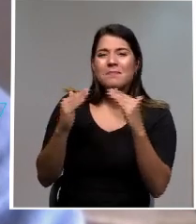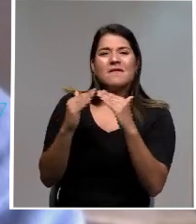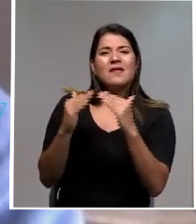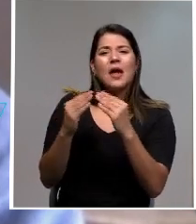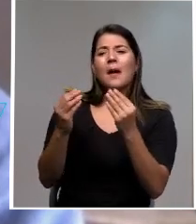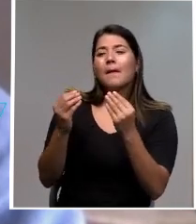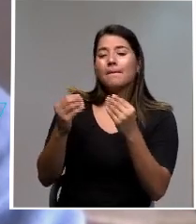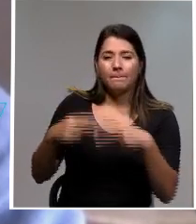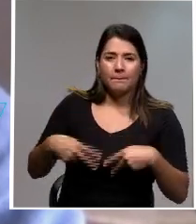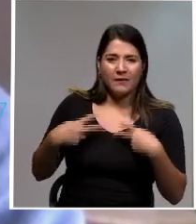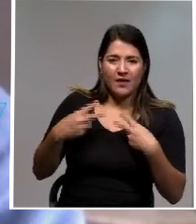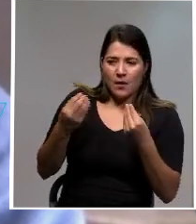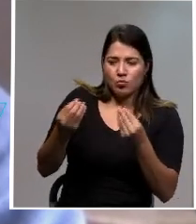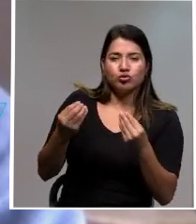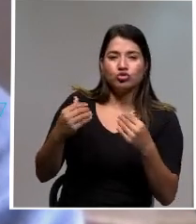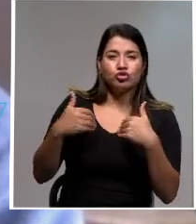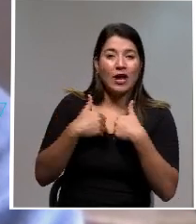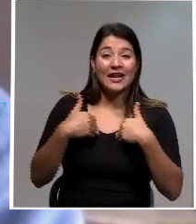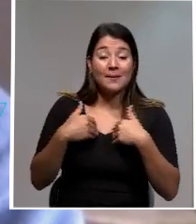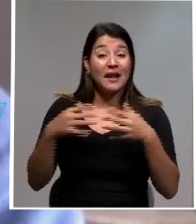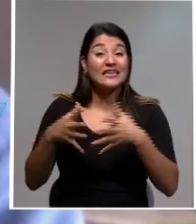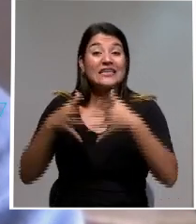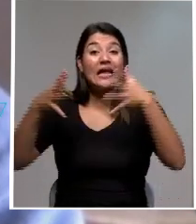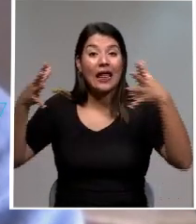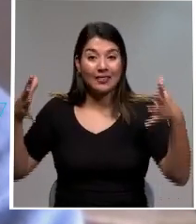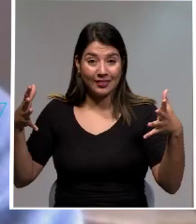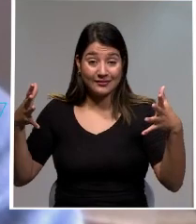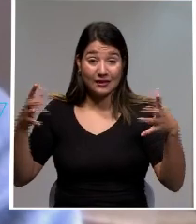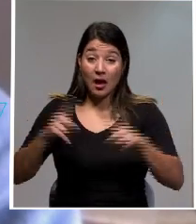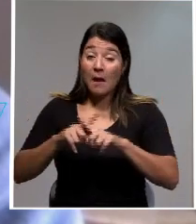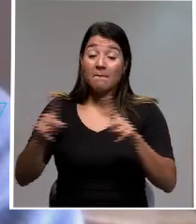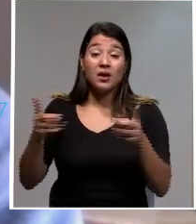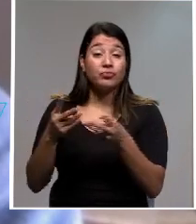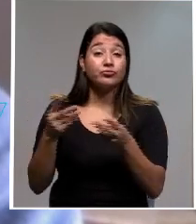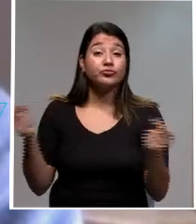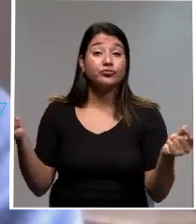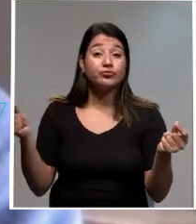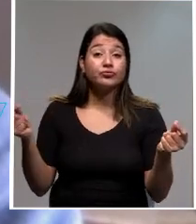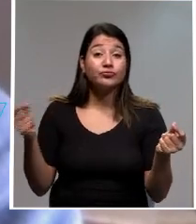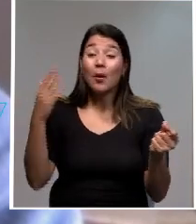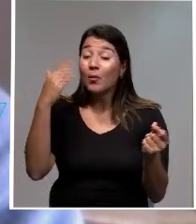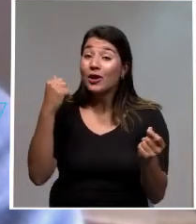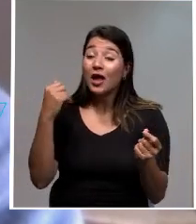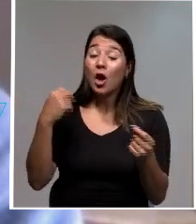grandes que desaparecieron por la interacción que tuvieron con el ser humano.